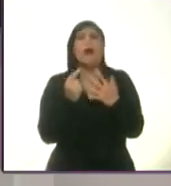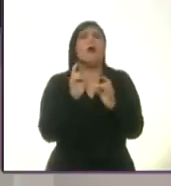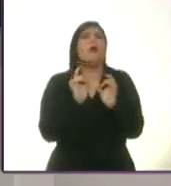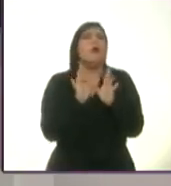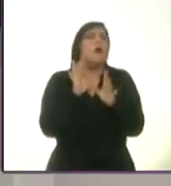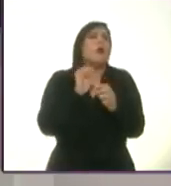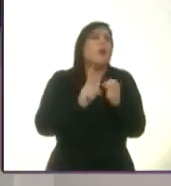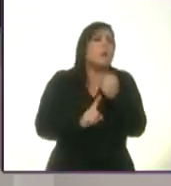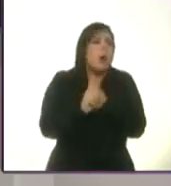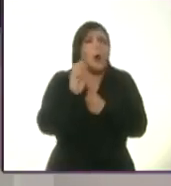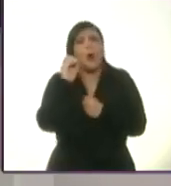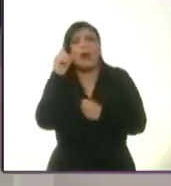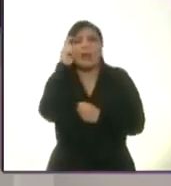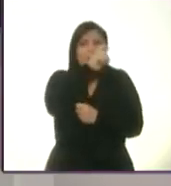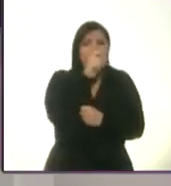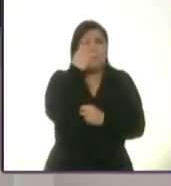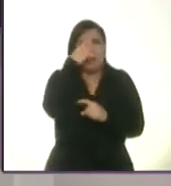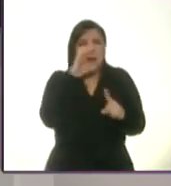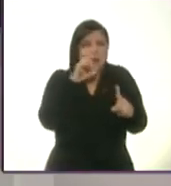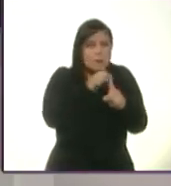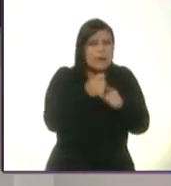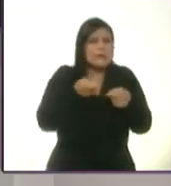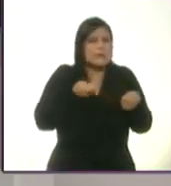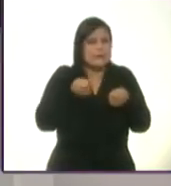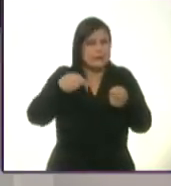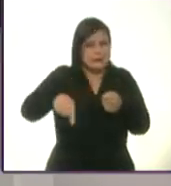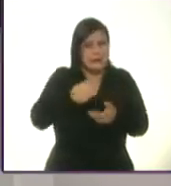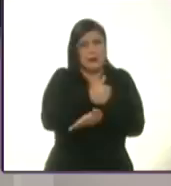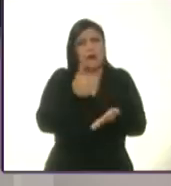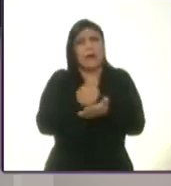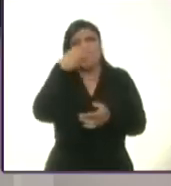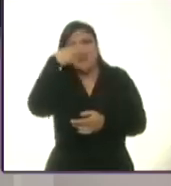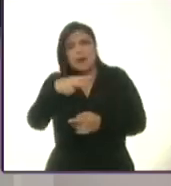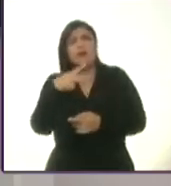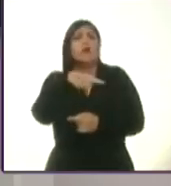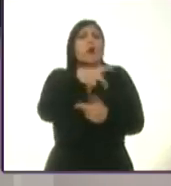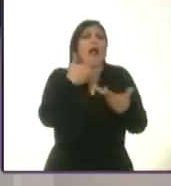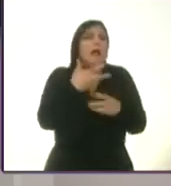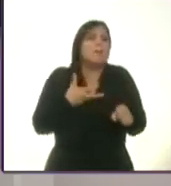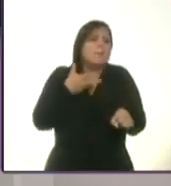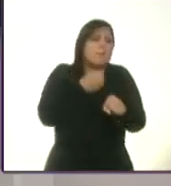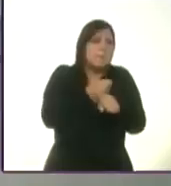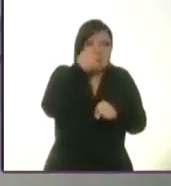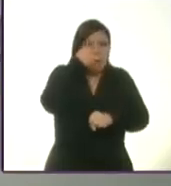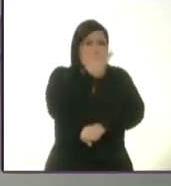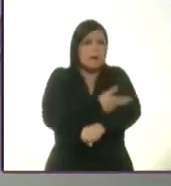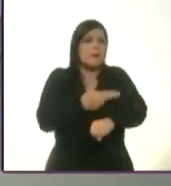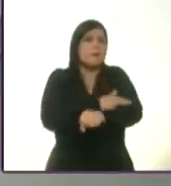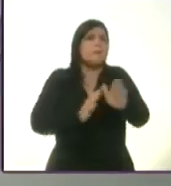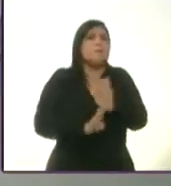se han presentado para lograr esta gobernanza metropolitana y que haría para superarlos